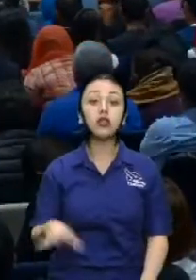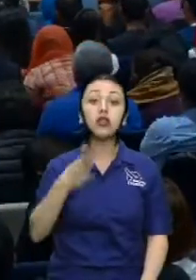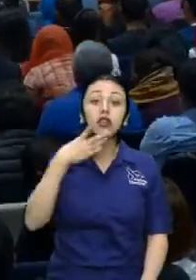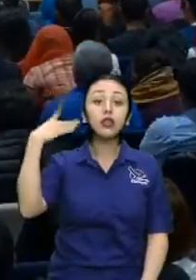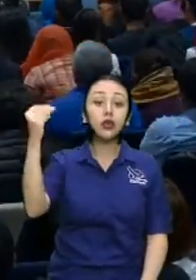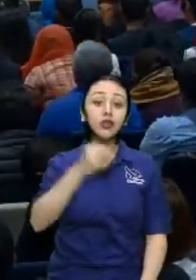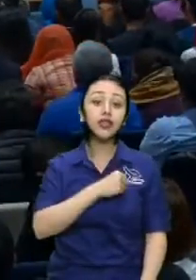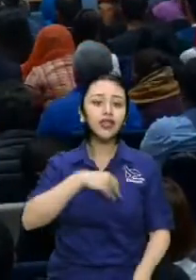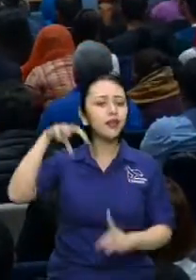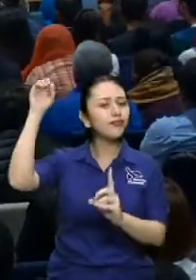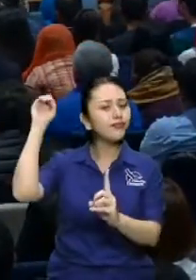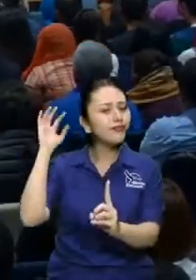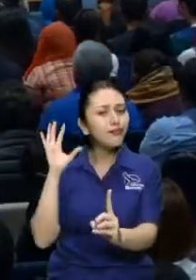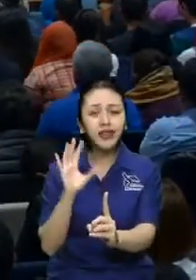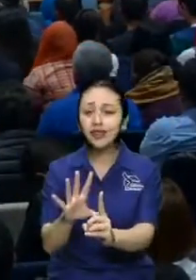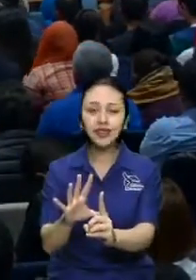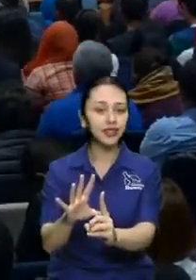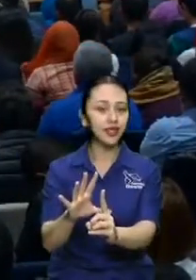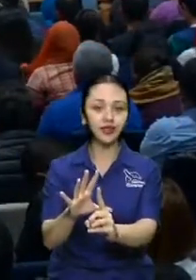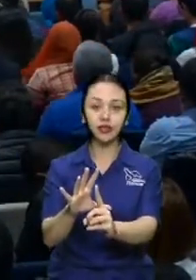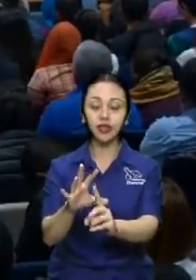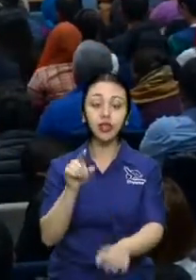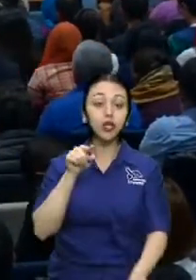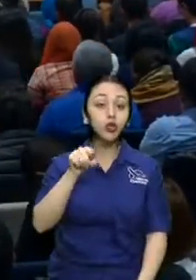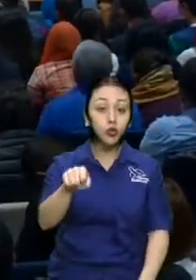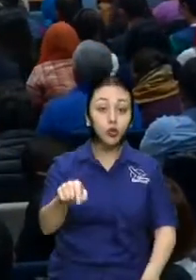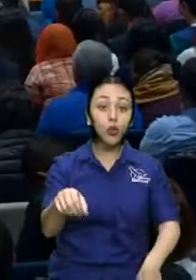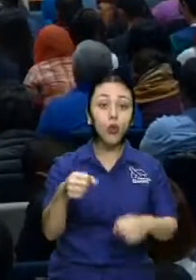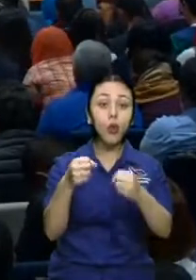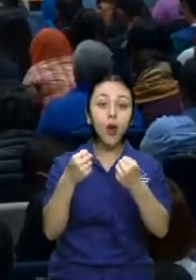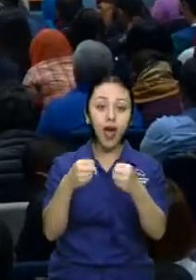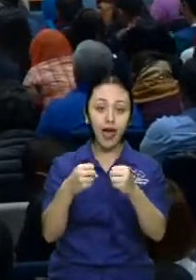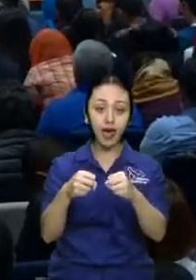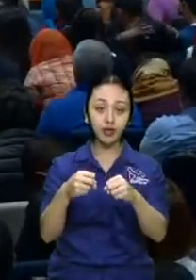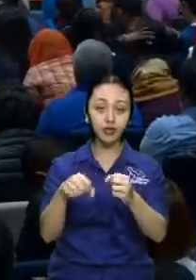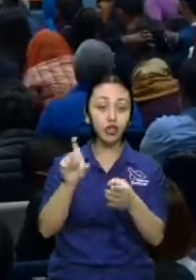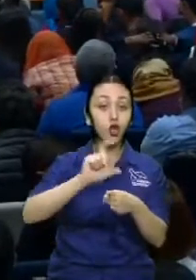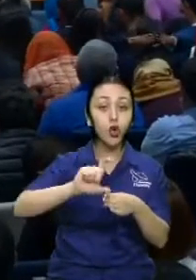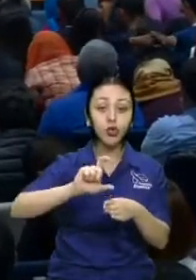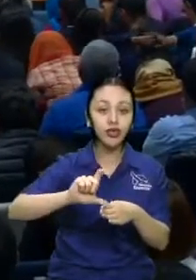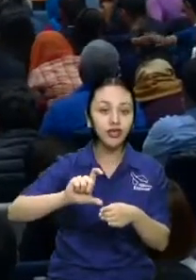que hagas hazañas que jamás soñaste.